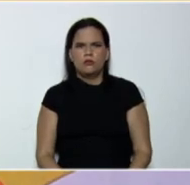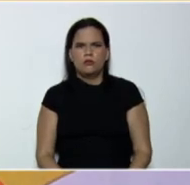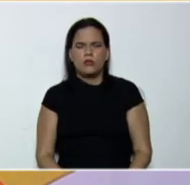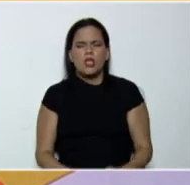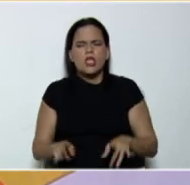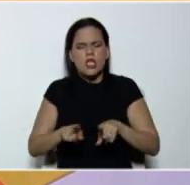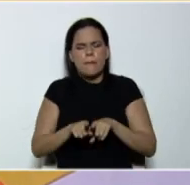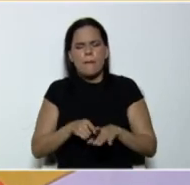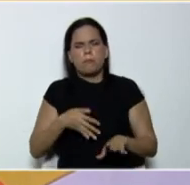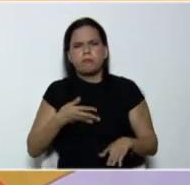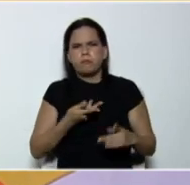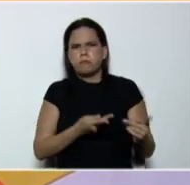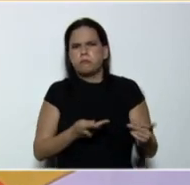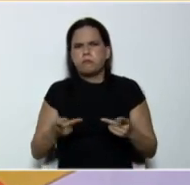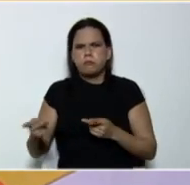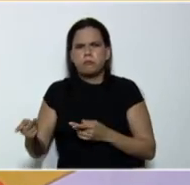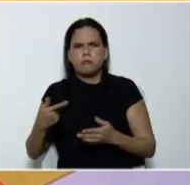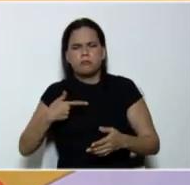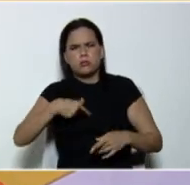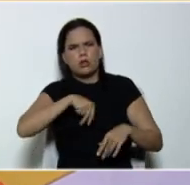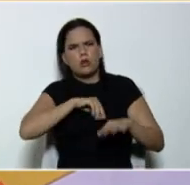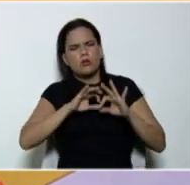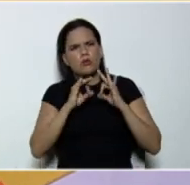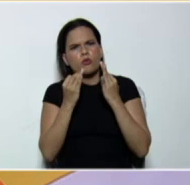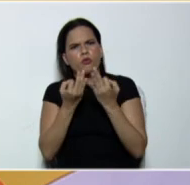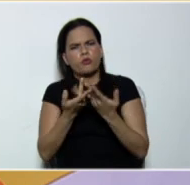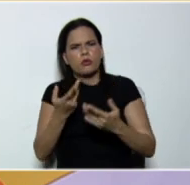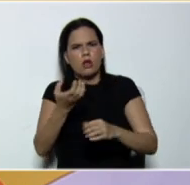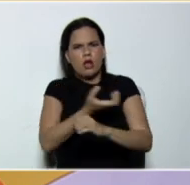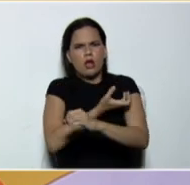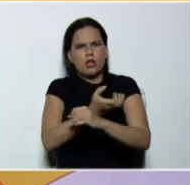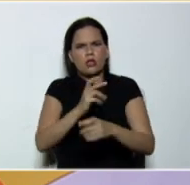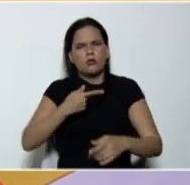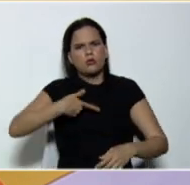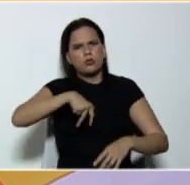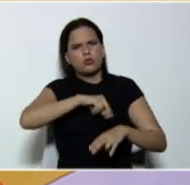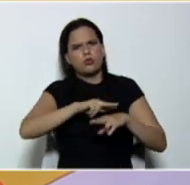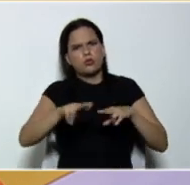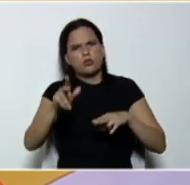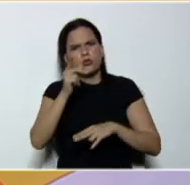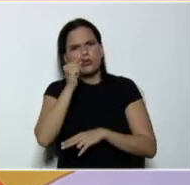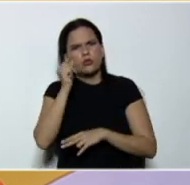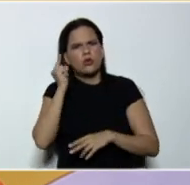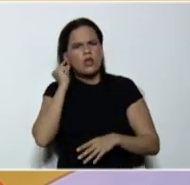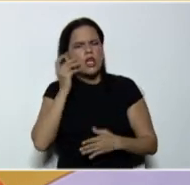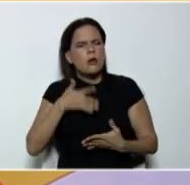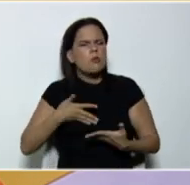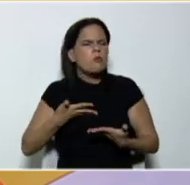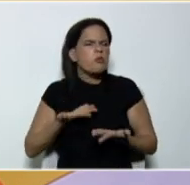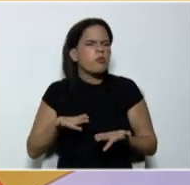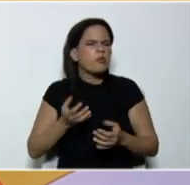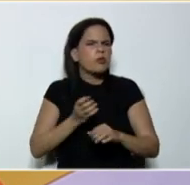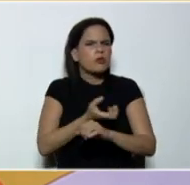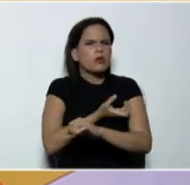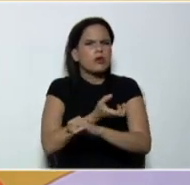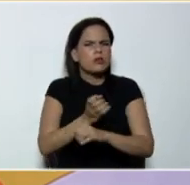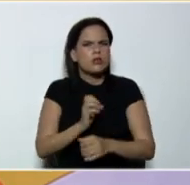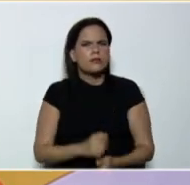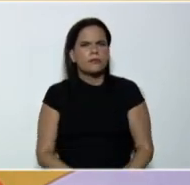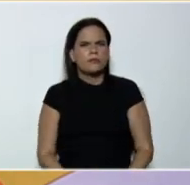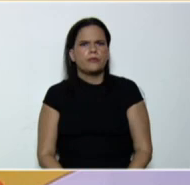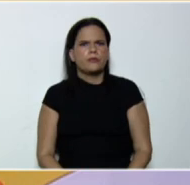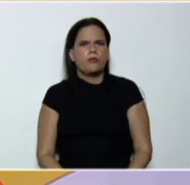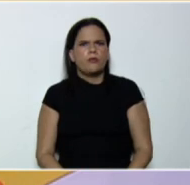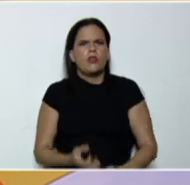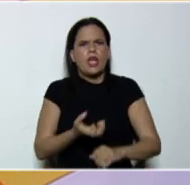También podemos invitar a nuestras familias a cantar con nuestras niñas y niños. ¿Qué podemos cantar? Cantar una